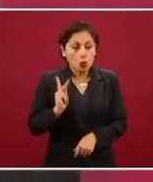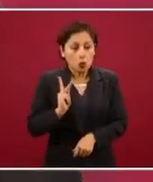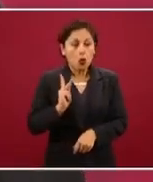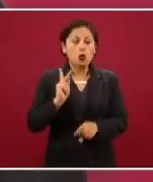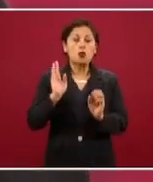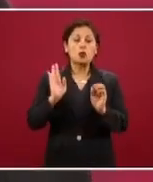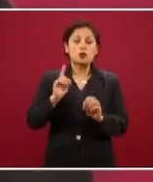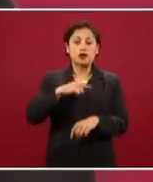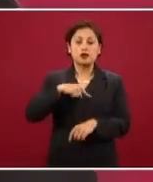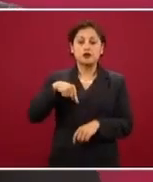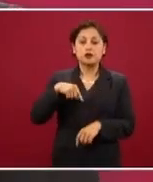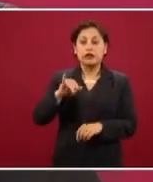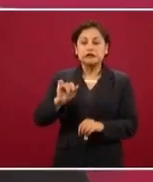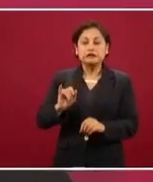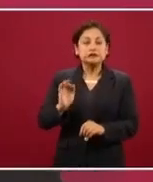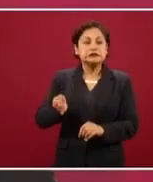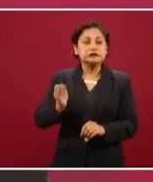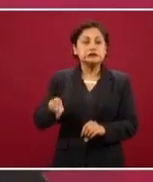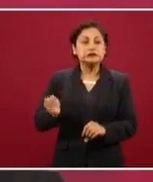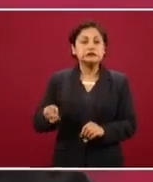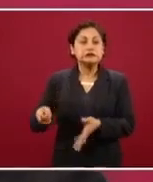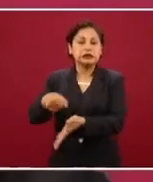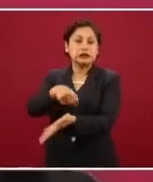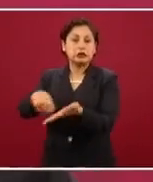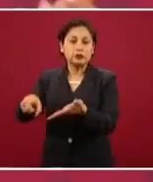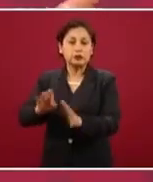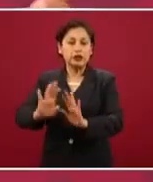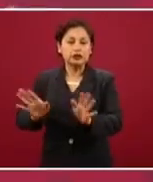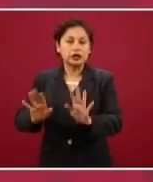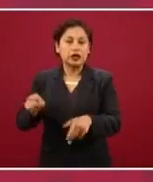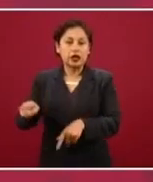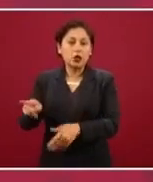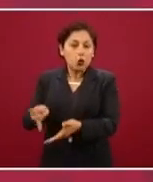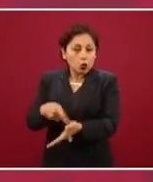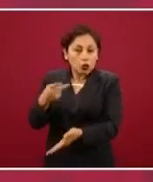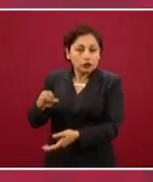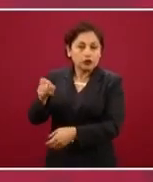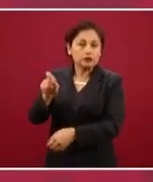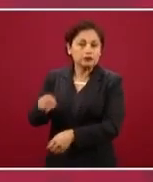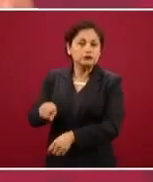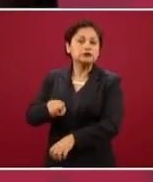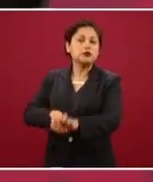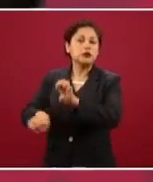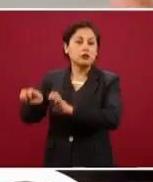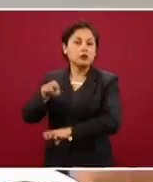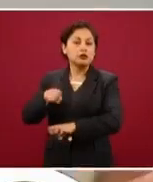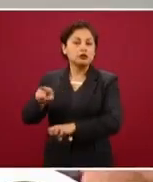resistir y que íbamos a regresar con ellos a